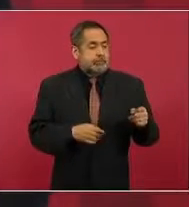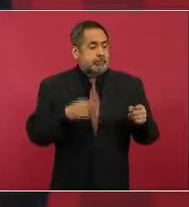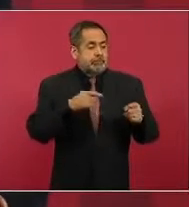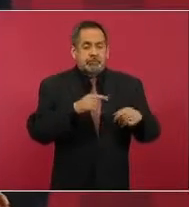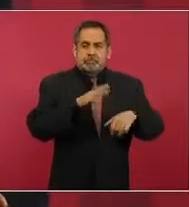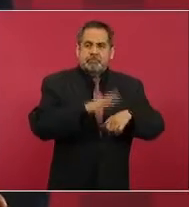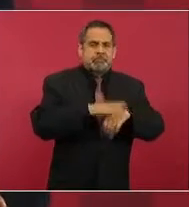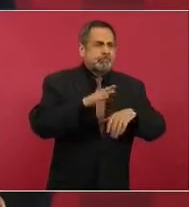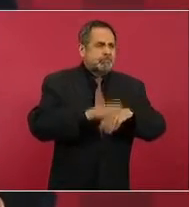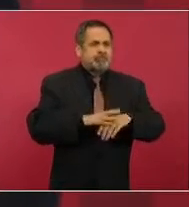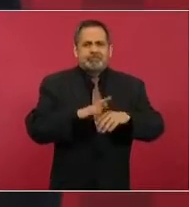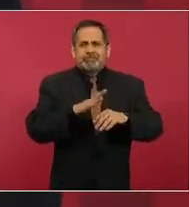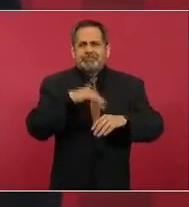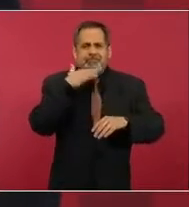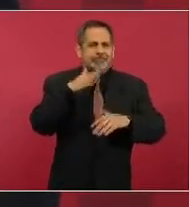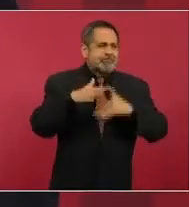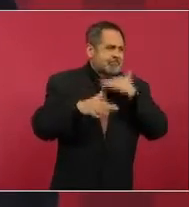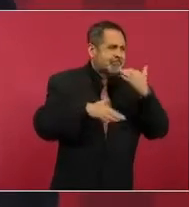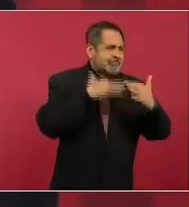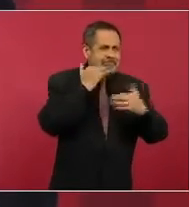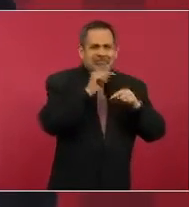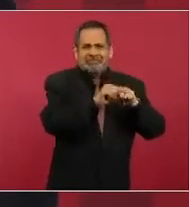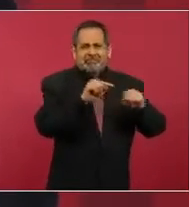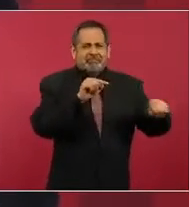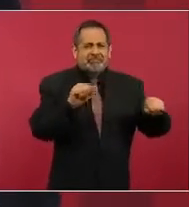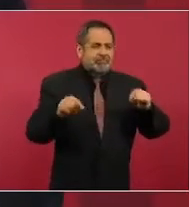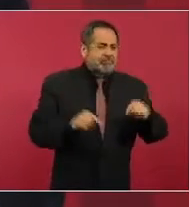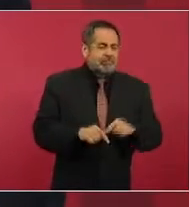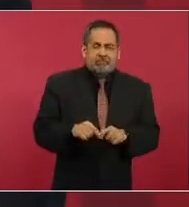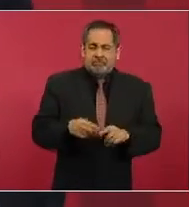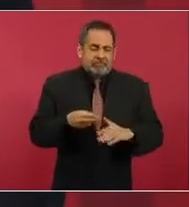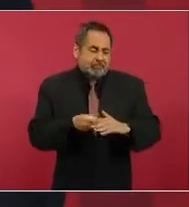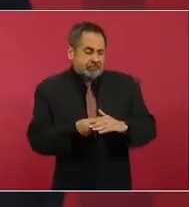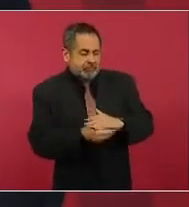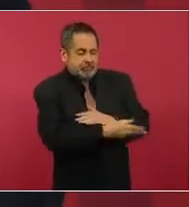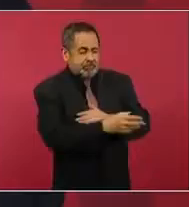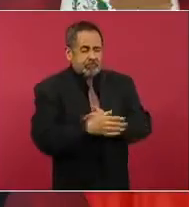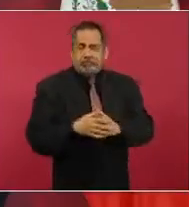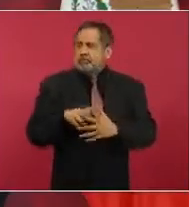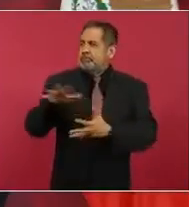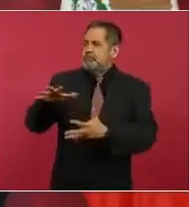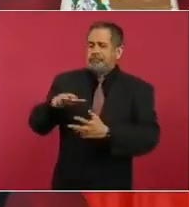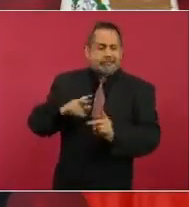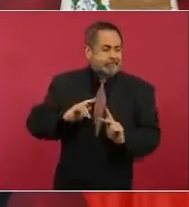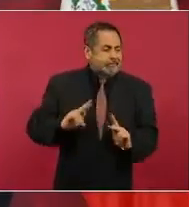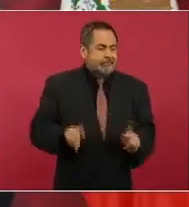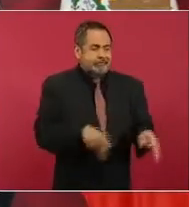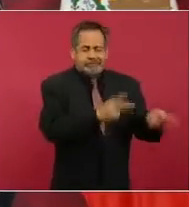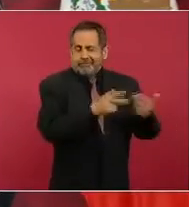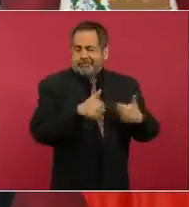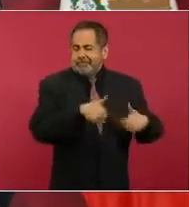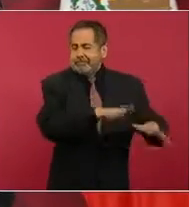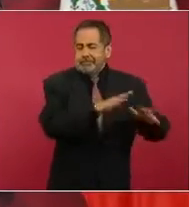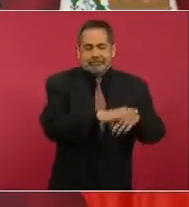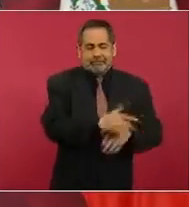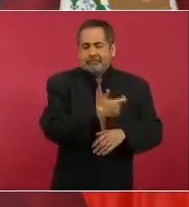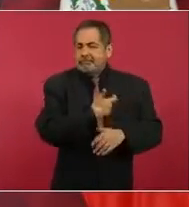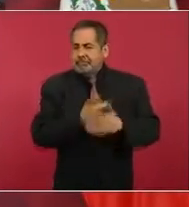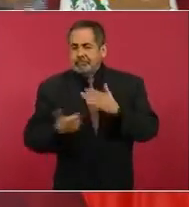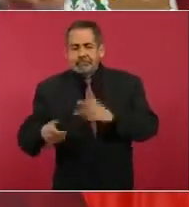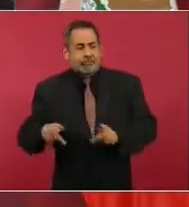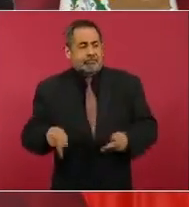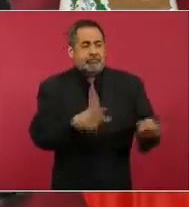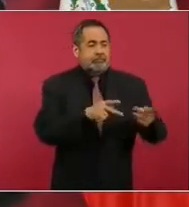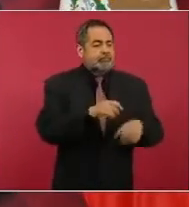promovió más la corrupción, el trafique de los bienes nacionales, que los entregó a